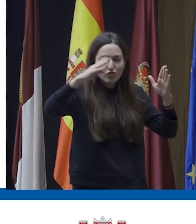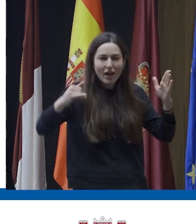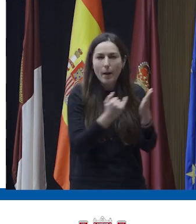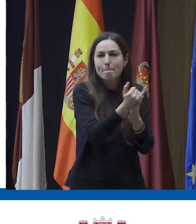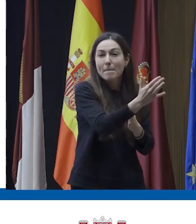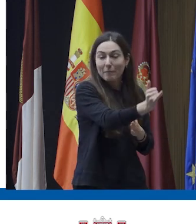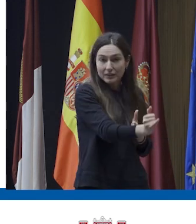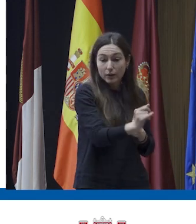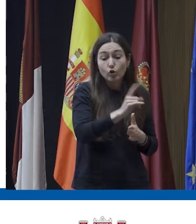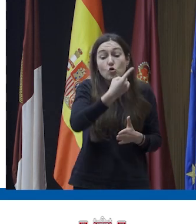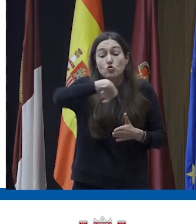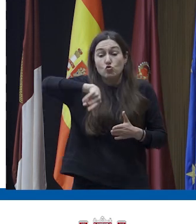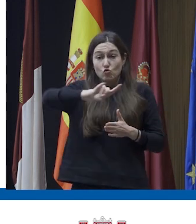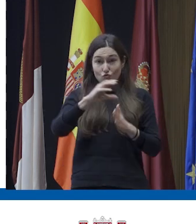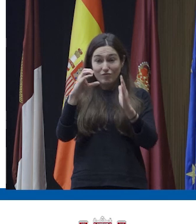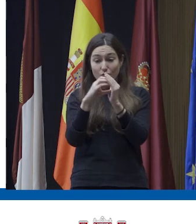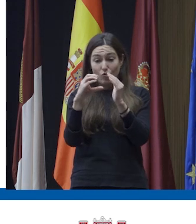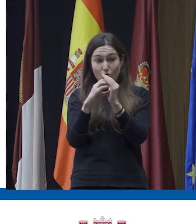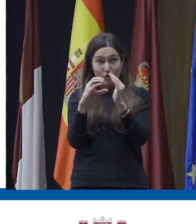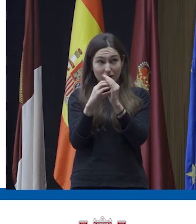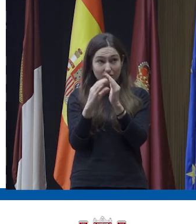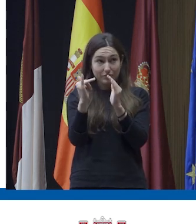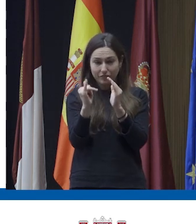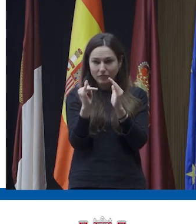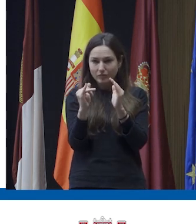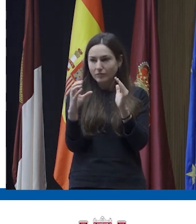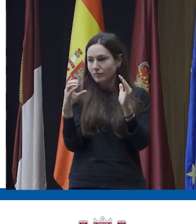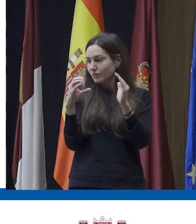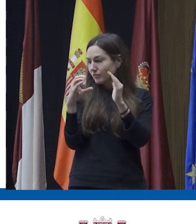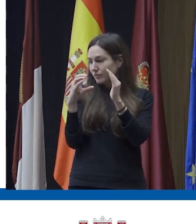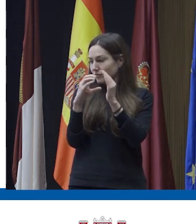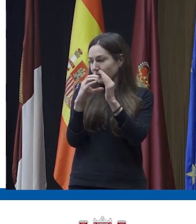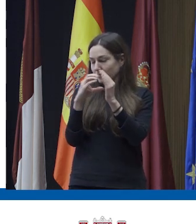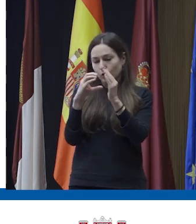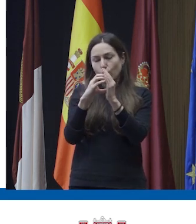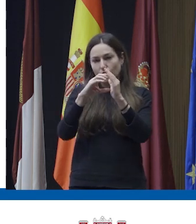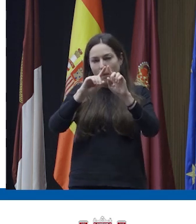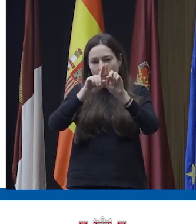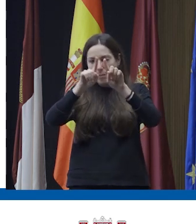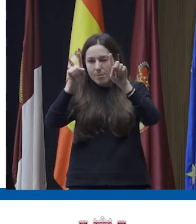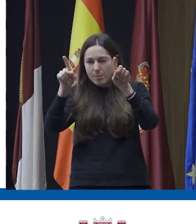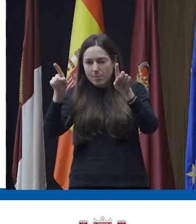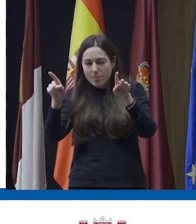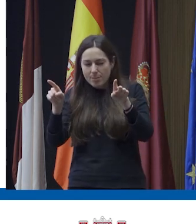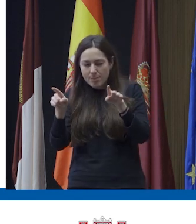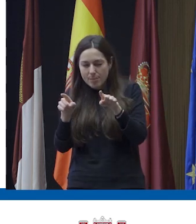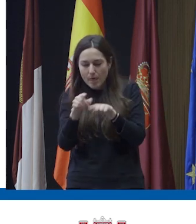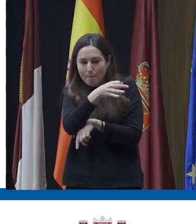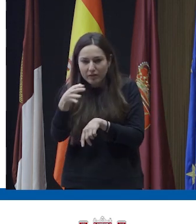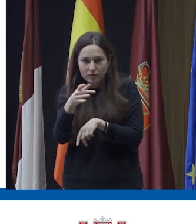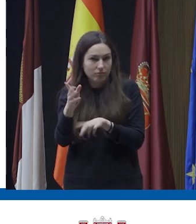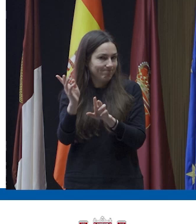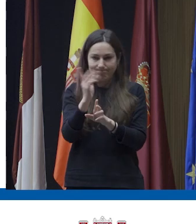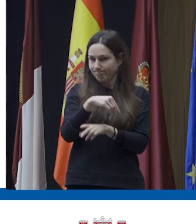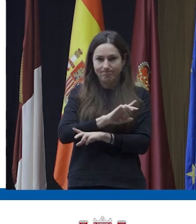tenemos nuestra córnea, para que entendáis que la córnea no es totalmente esférica y puede estar más inclinada en un eje que en el otro,